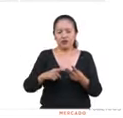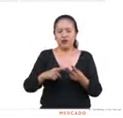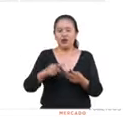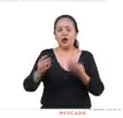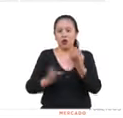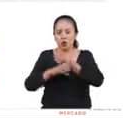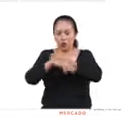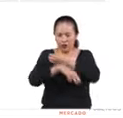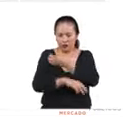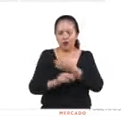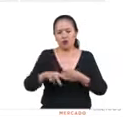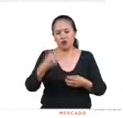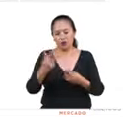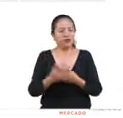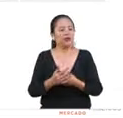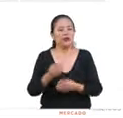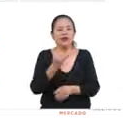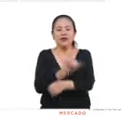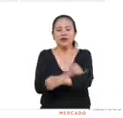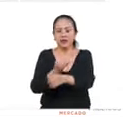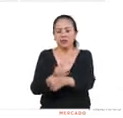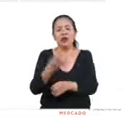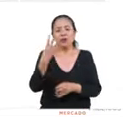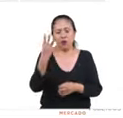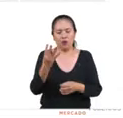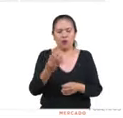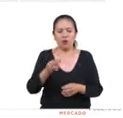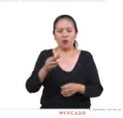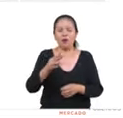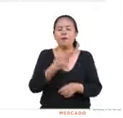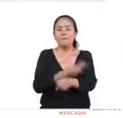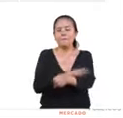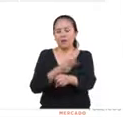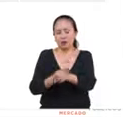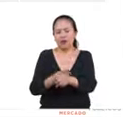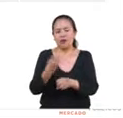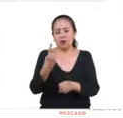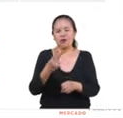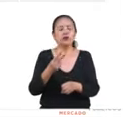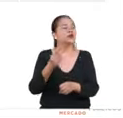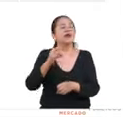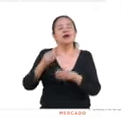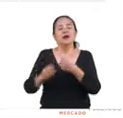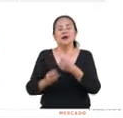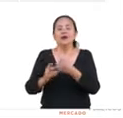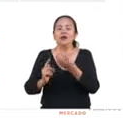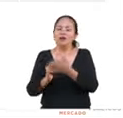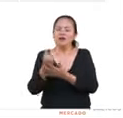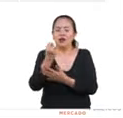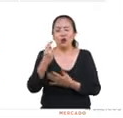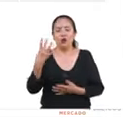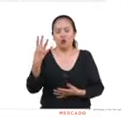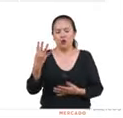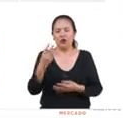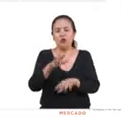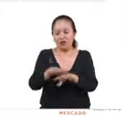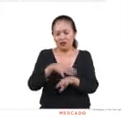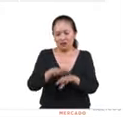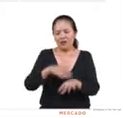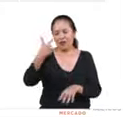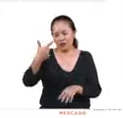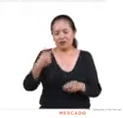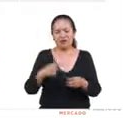Gustavo Madero 10, Iztacalco 3, Iztapalapa 4, Miguel Hidalgo 2, Milpalta 1, Tláhuac 4, Tlalpan 7,